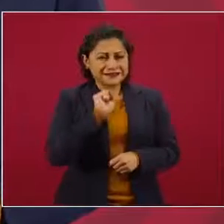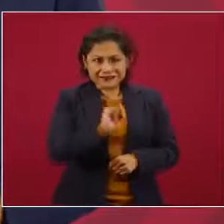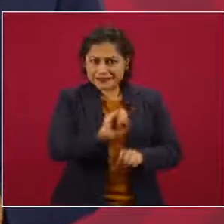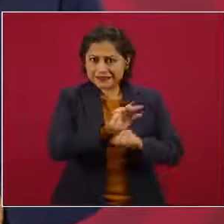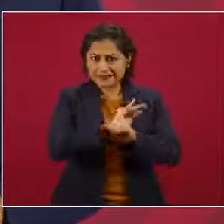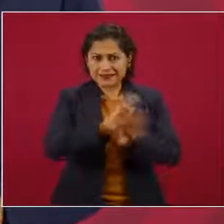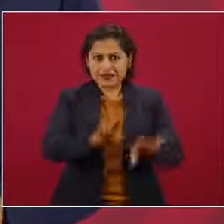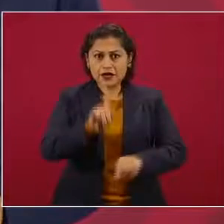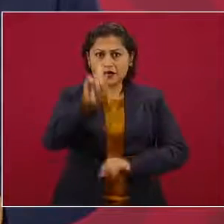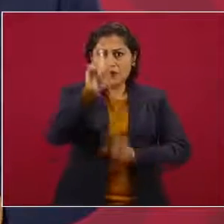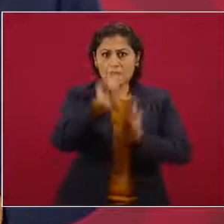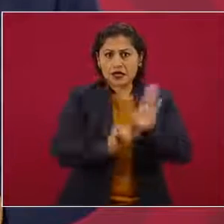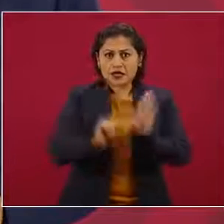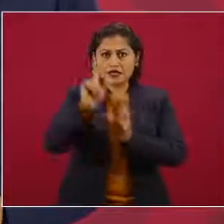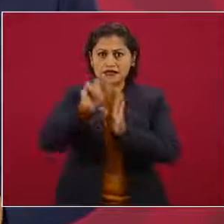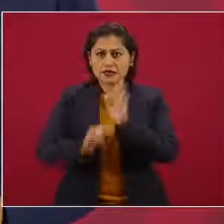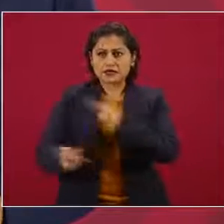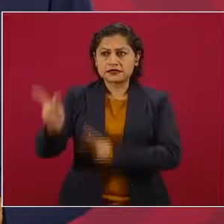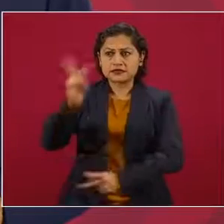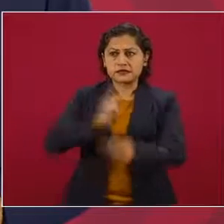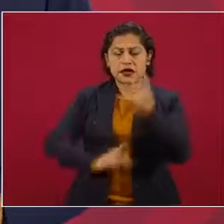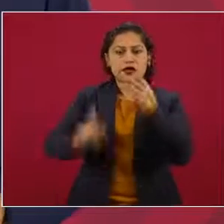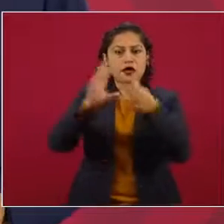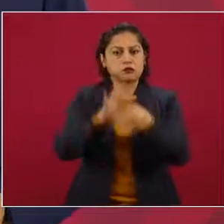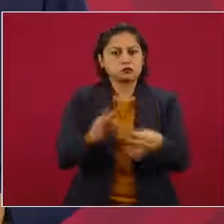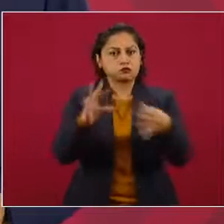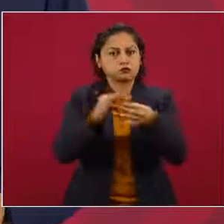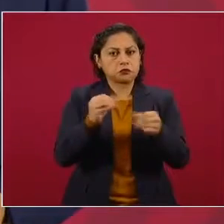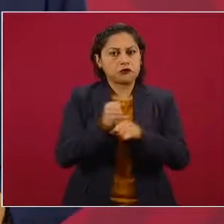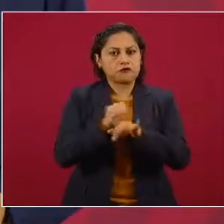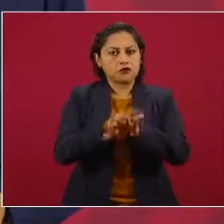vez al mes. Pero les voy a decir algo todavía más.